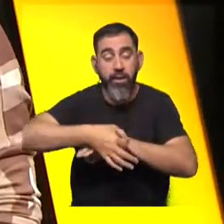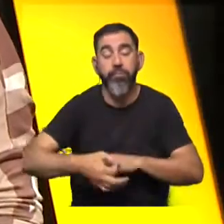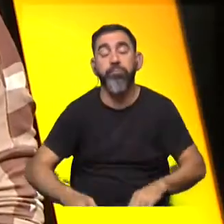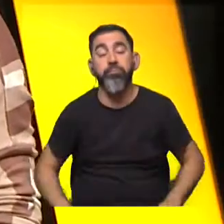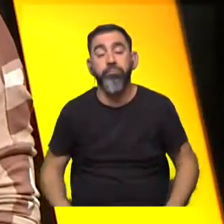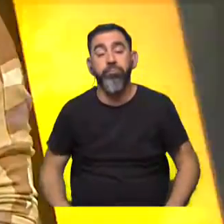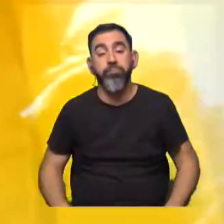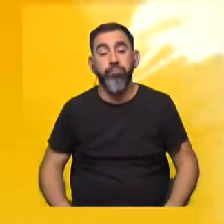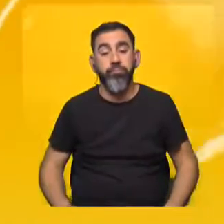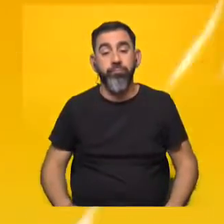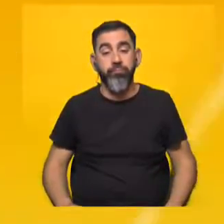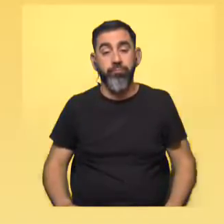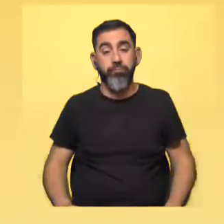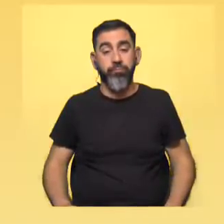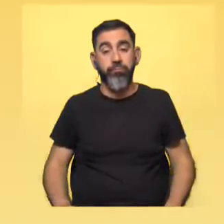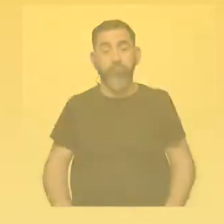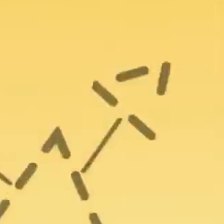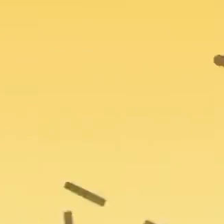parte.